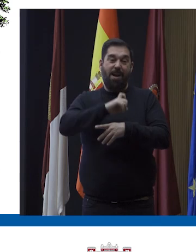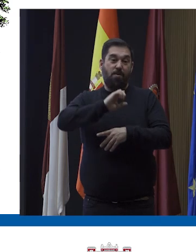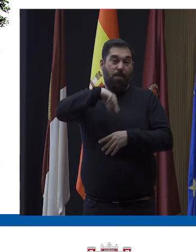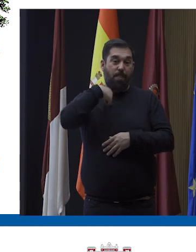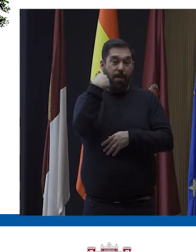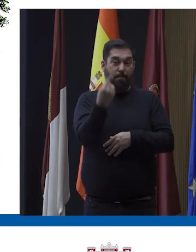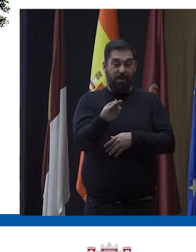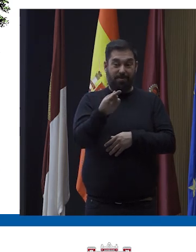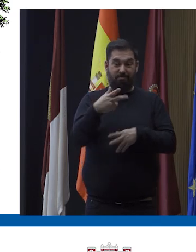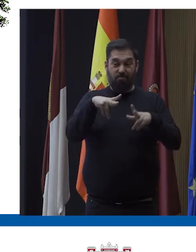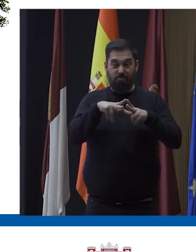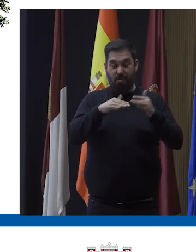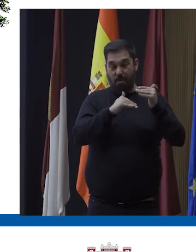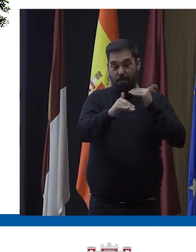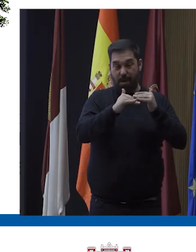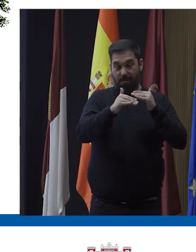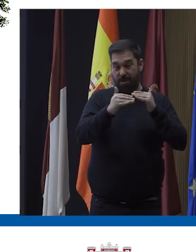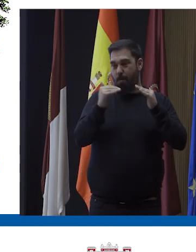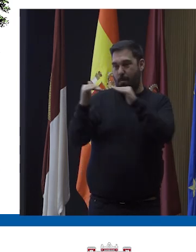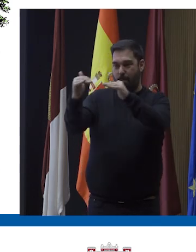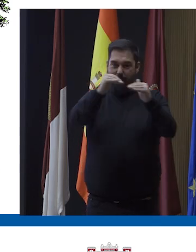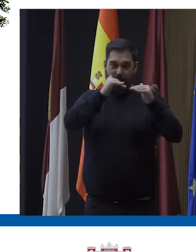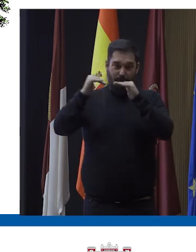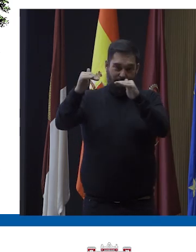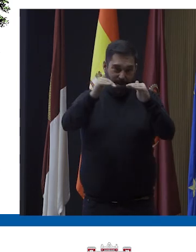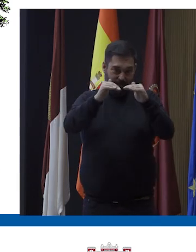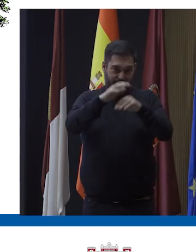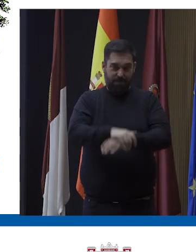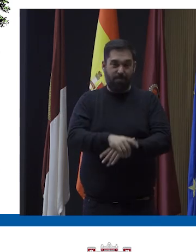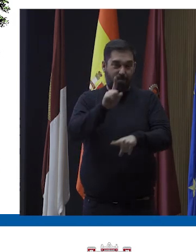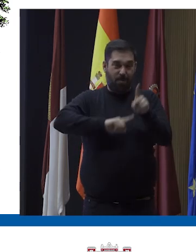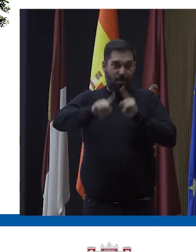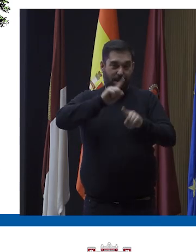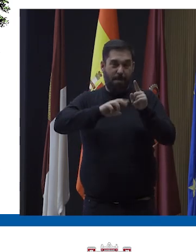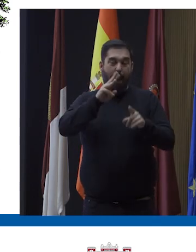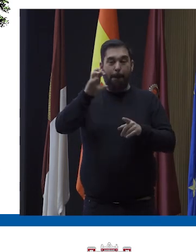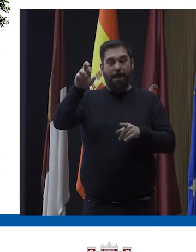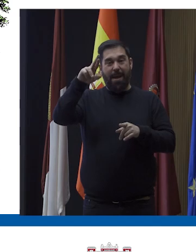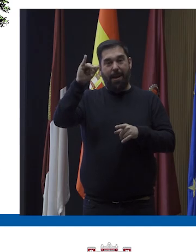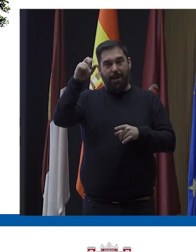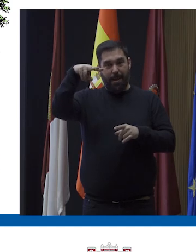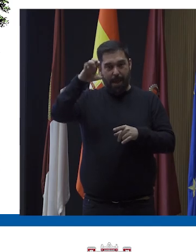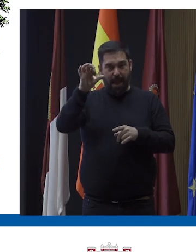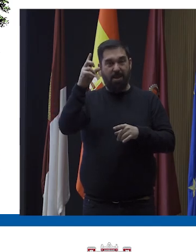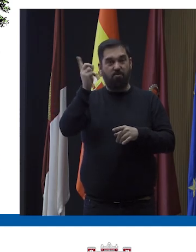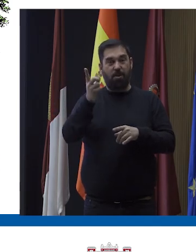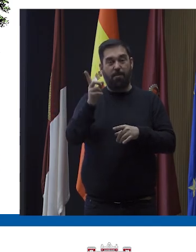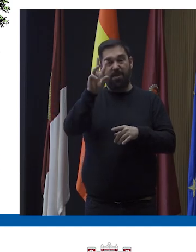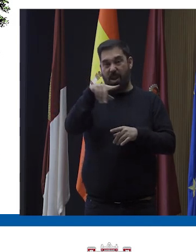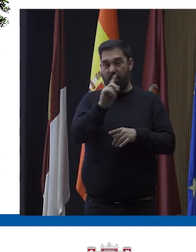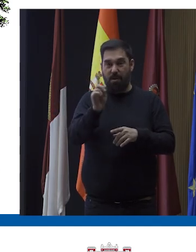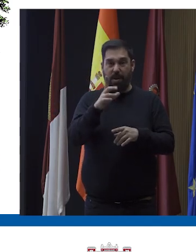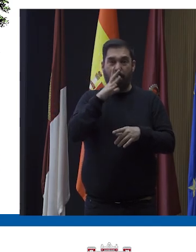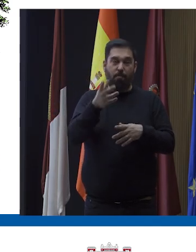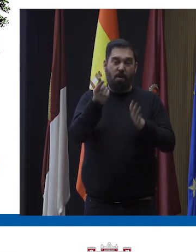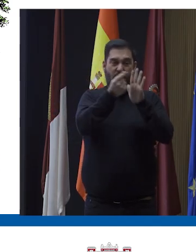¿Por qué? Porque no solamente el problema está en el periné, como hemos visto, también está en el abdomen y en más factores de riesgo